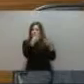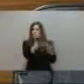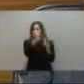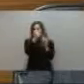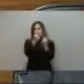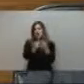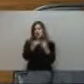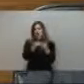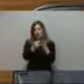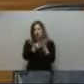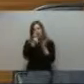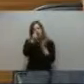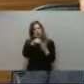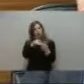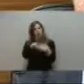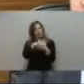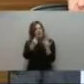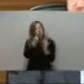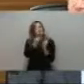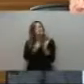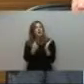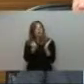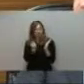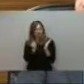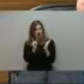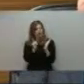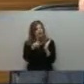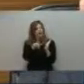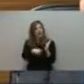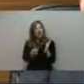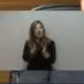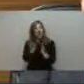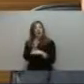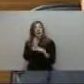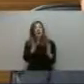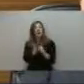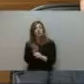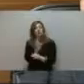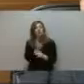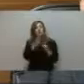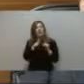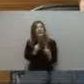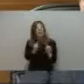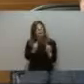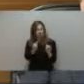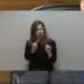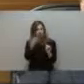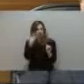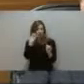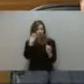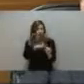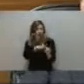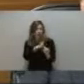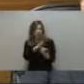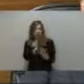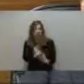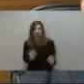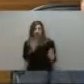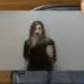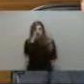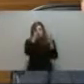para 2016, que ni siquiera trajeron a esta Cámara. No me extraña. Creo que ustedes mismos se avergonzaban de